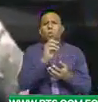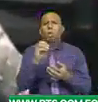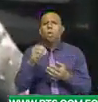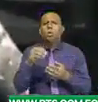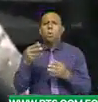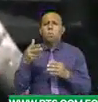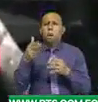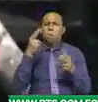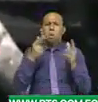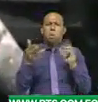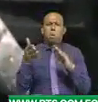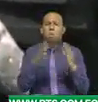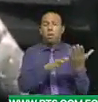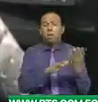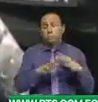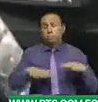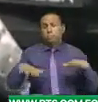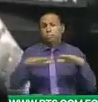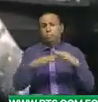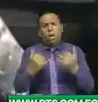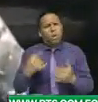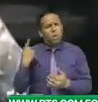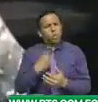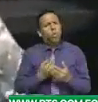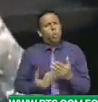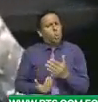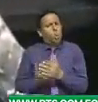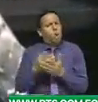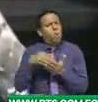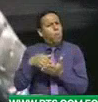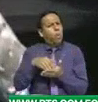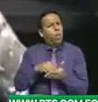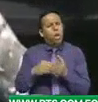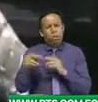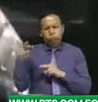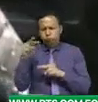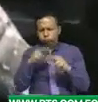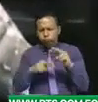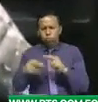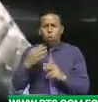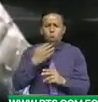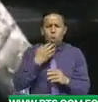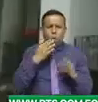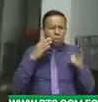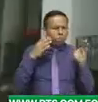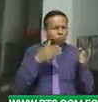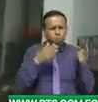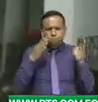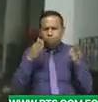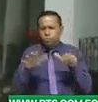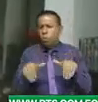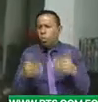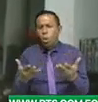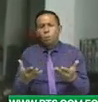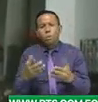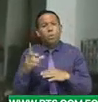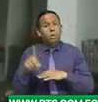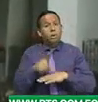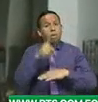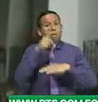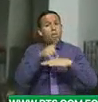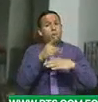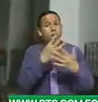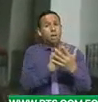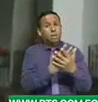Y seguimos analizando nuevos modelos operativos que permitan intervenir varios lugares que se han vuelto críticos. El director del SNAI informó que en